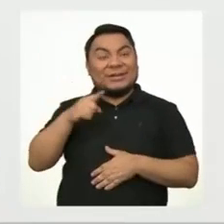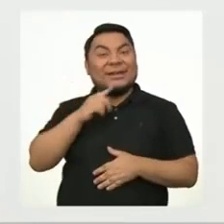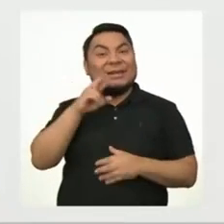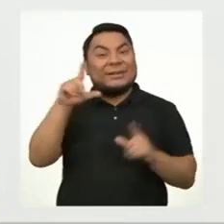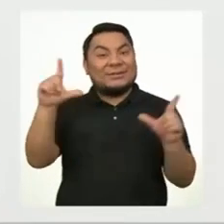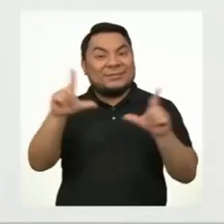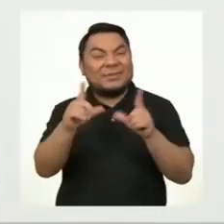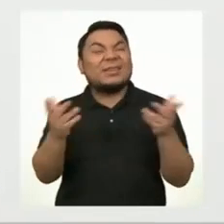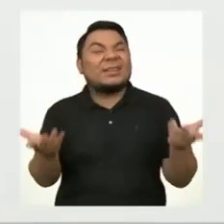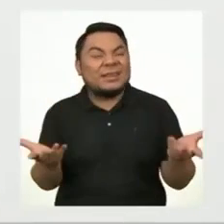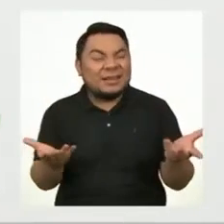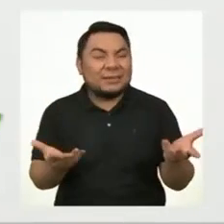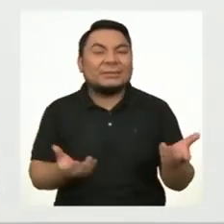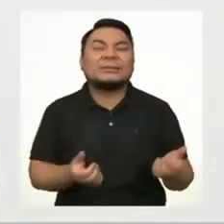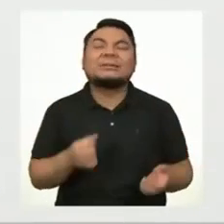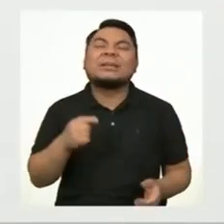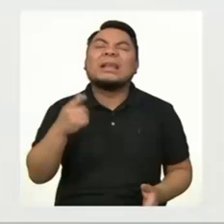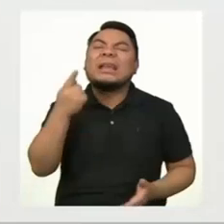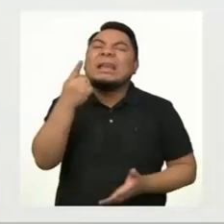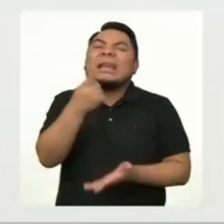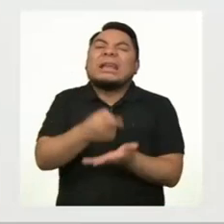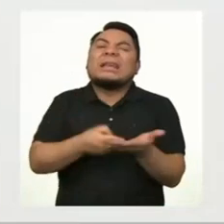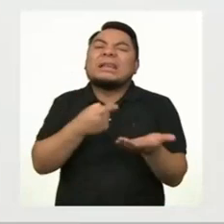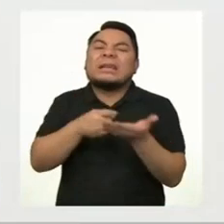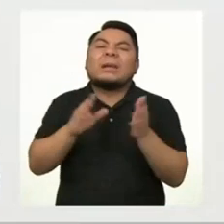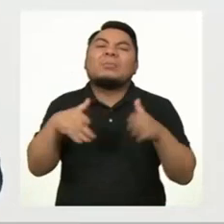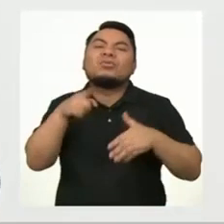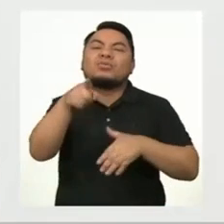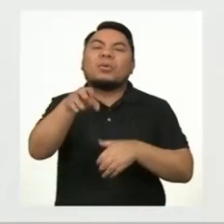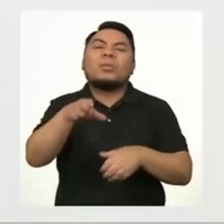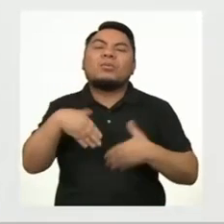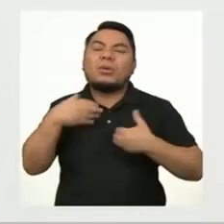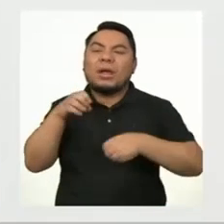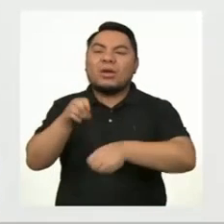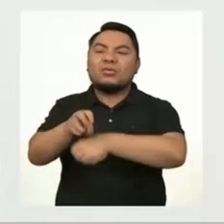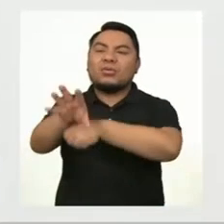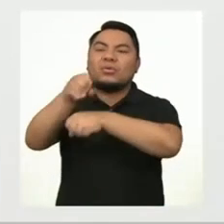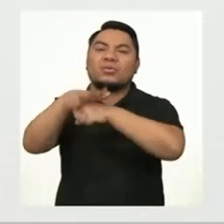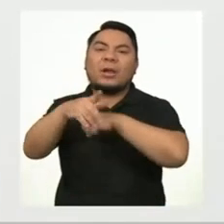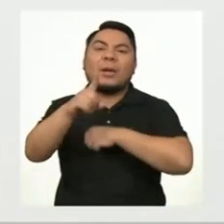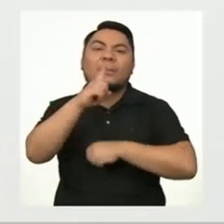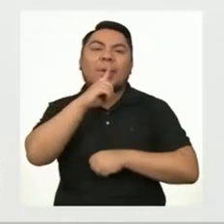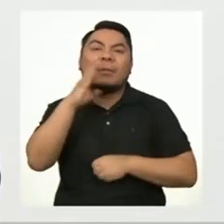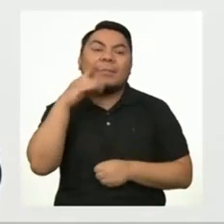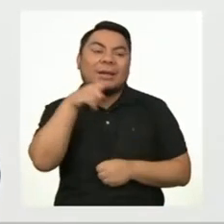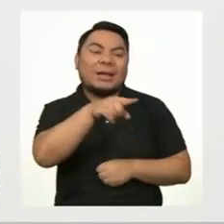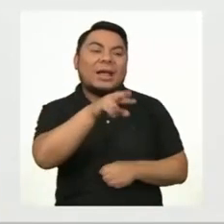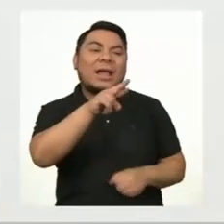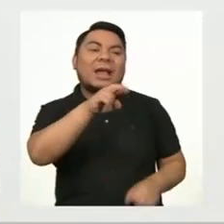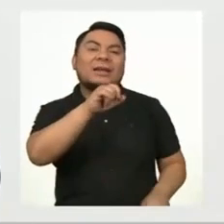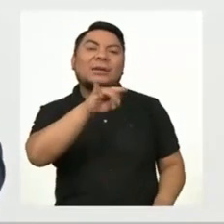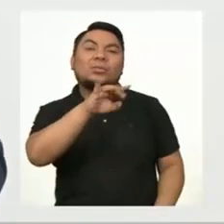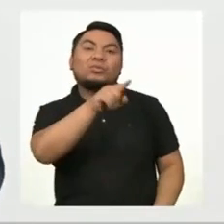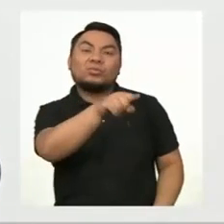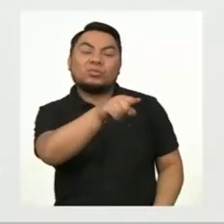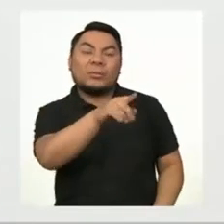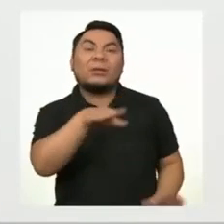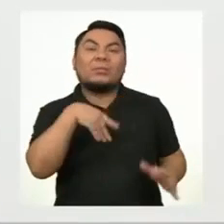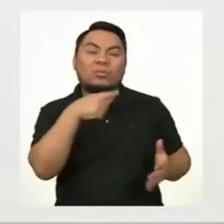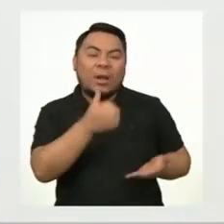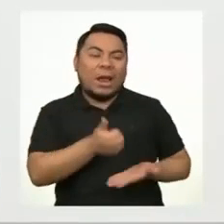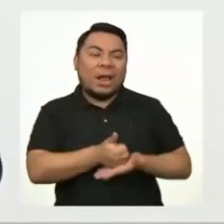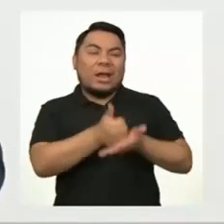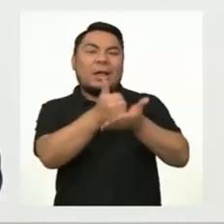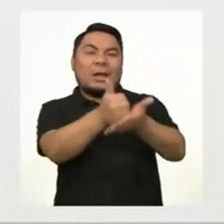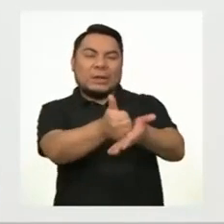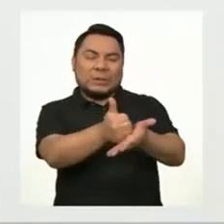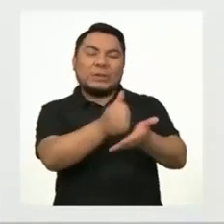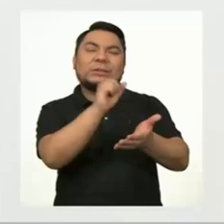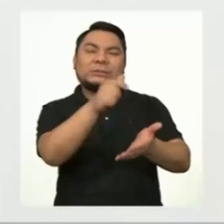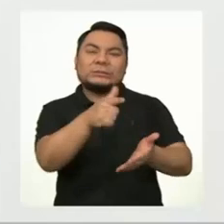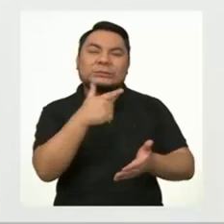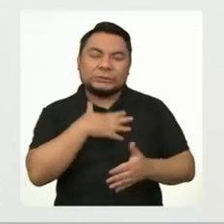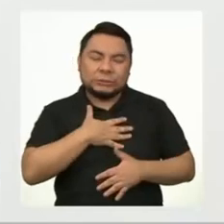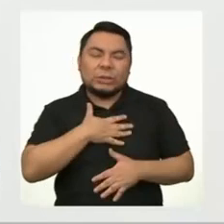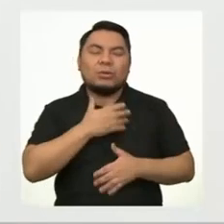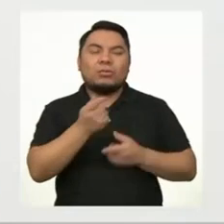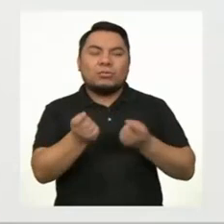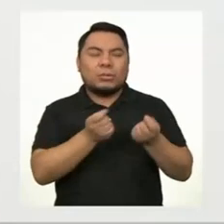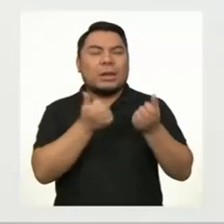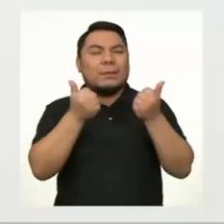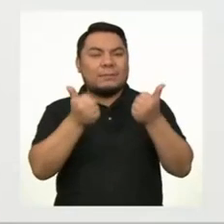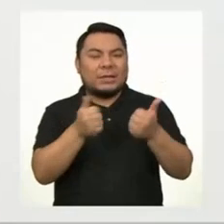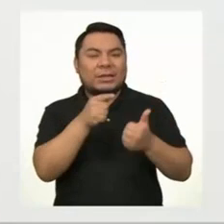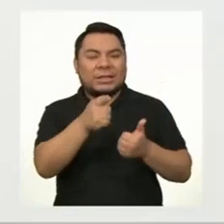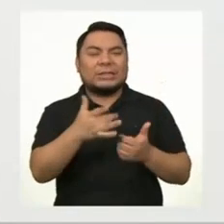programa, que era: ¿qué podrías aconsejar a los padres de Raúl para que lo ayuden a afrontar de manera